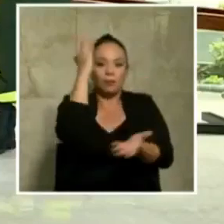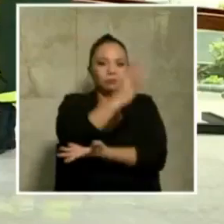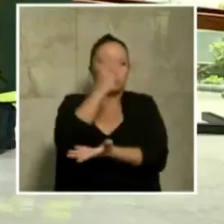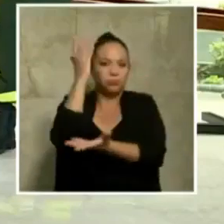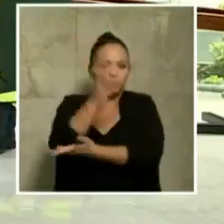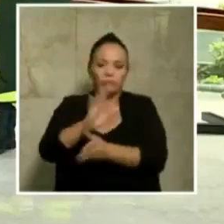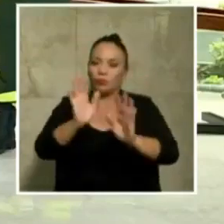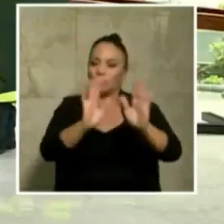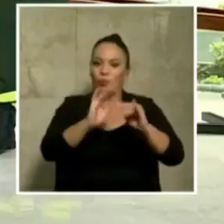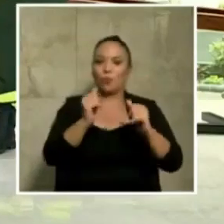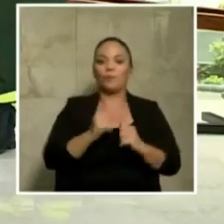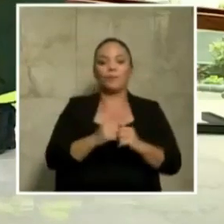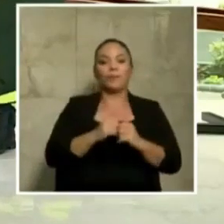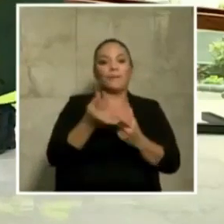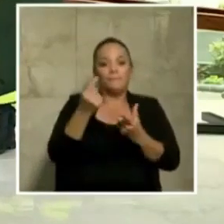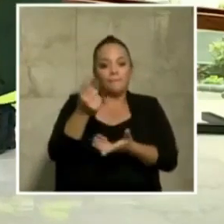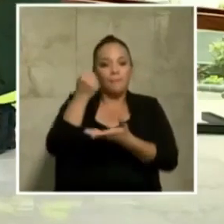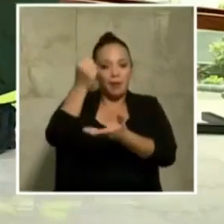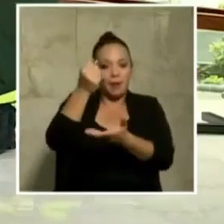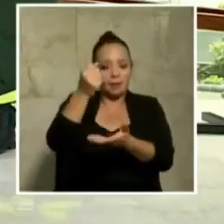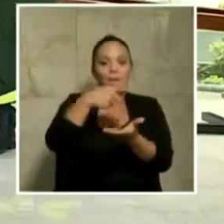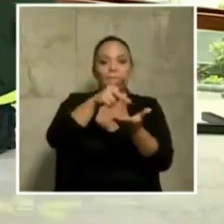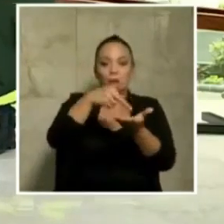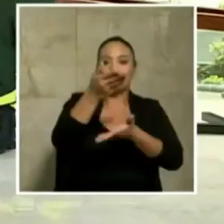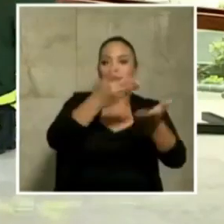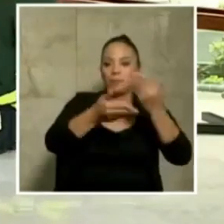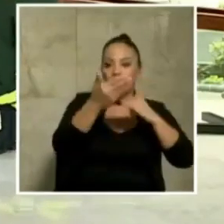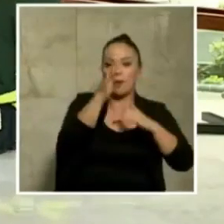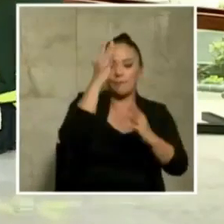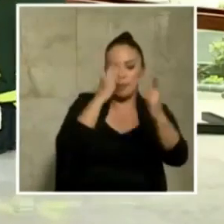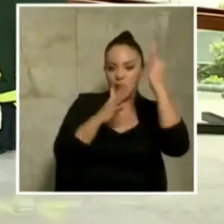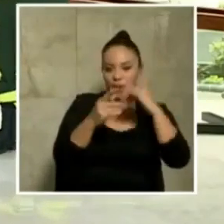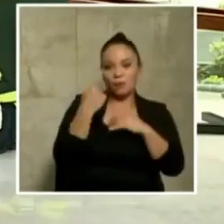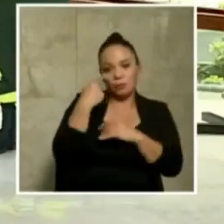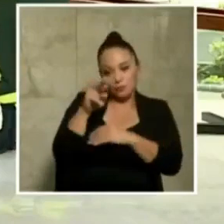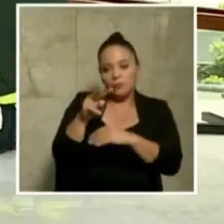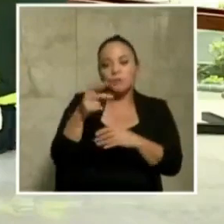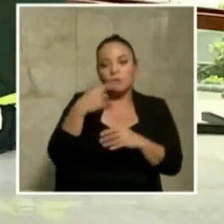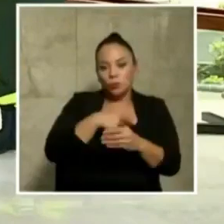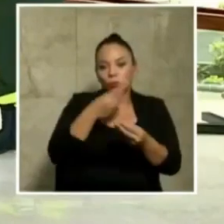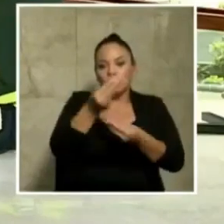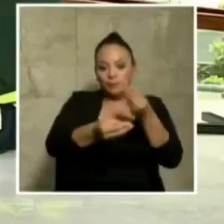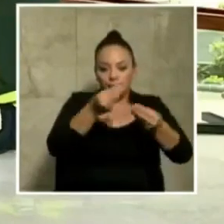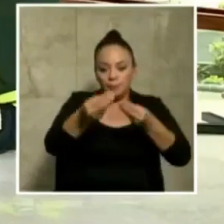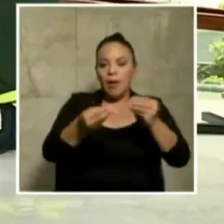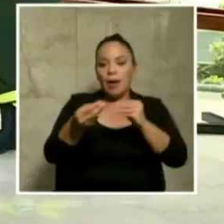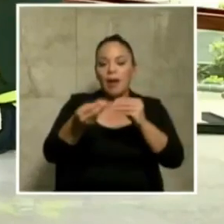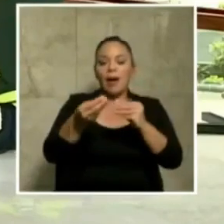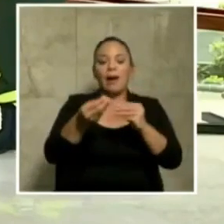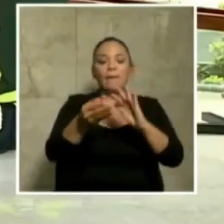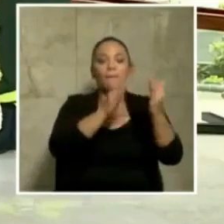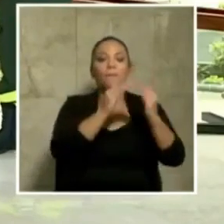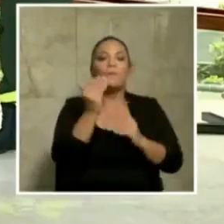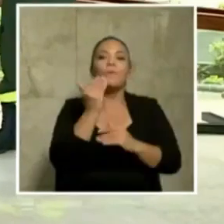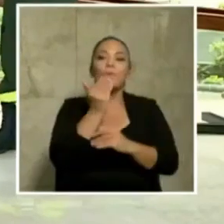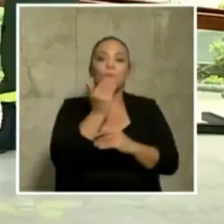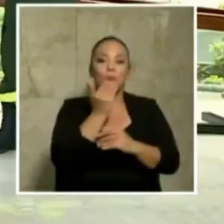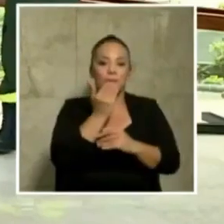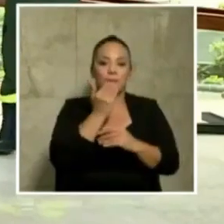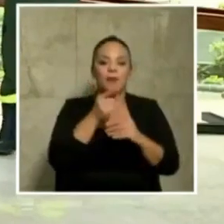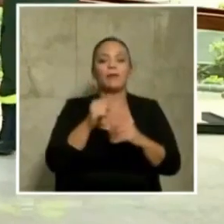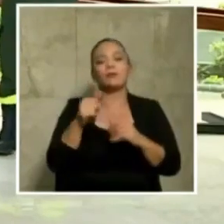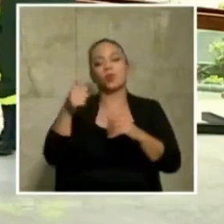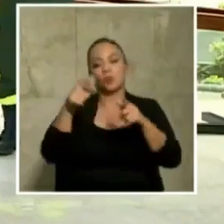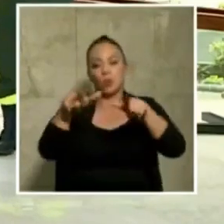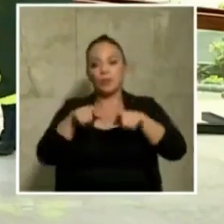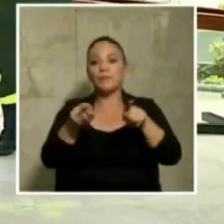estamos invirtiendo en pago de servicios ambientales, que usted ha visto que lo hemos estado dando en territorios indígenas y en otros lados, pero también